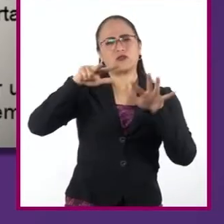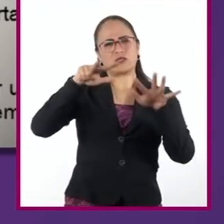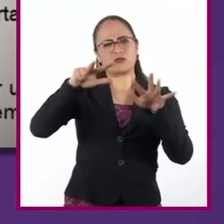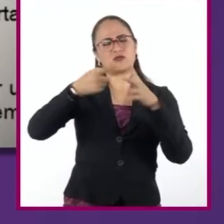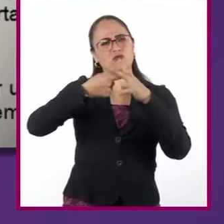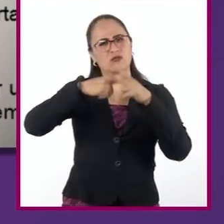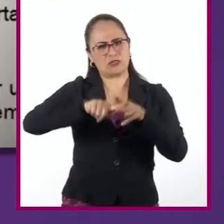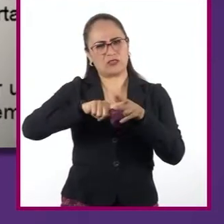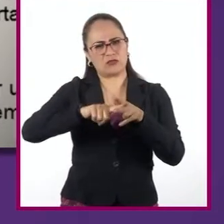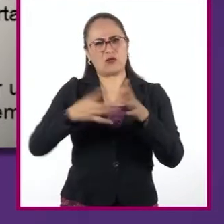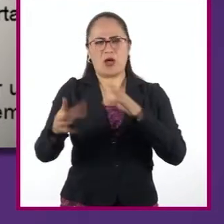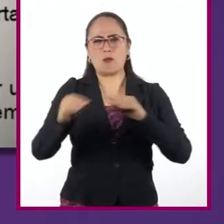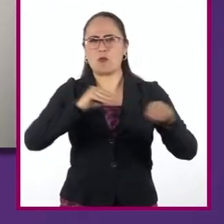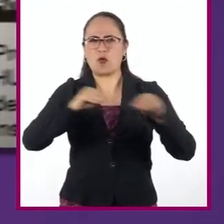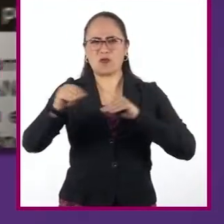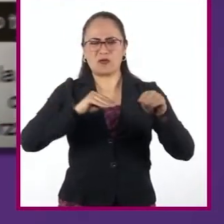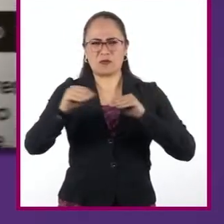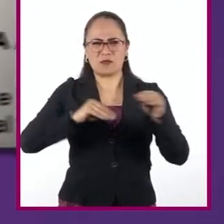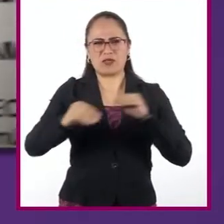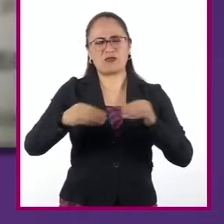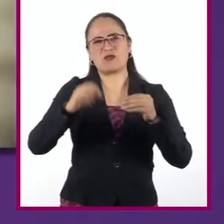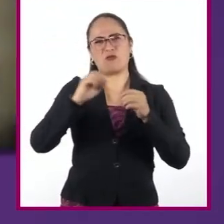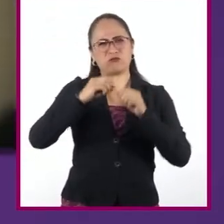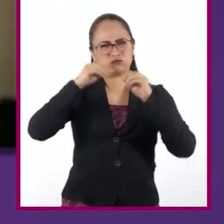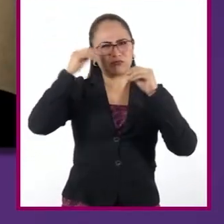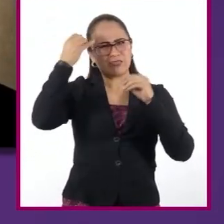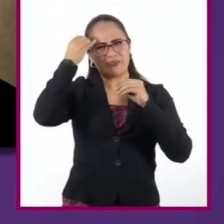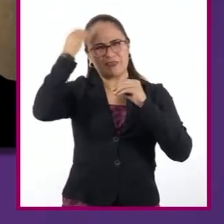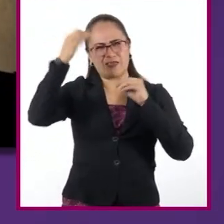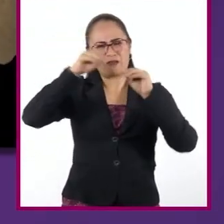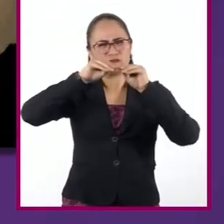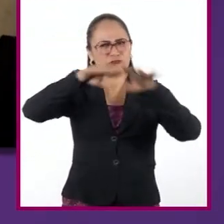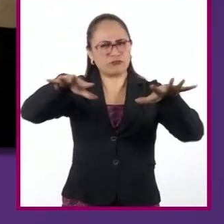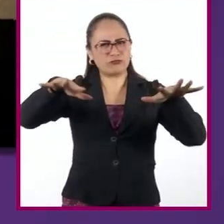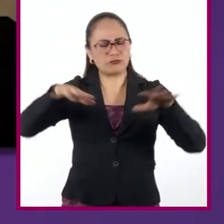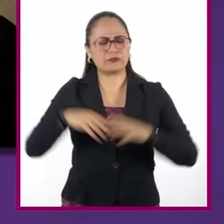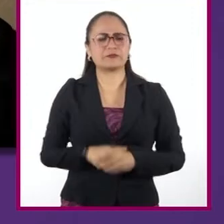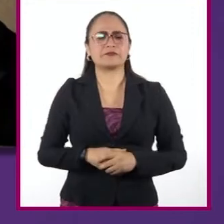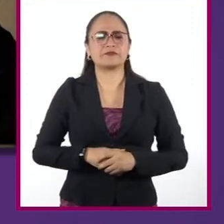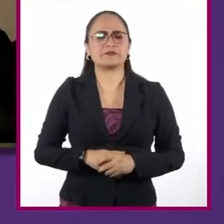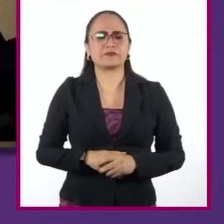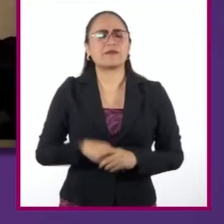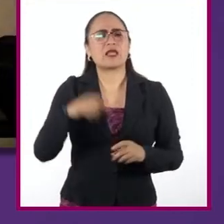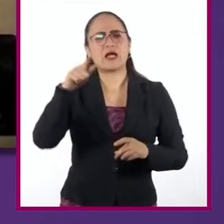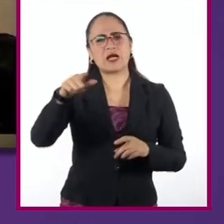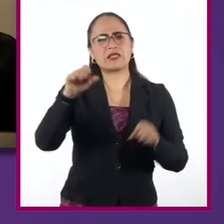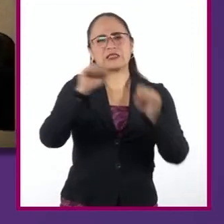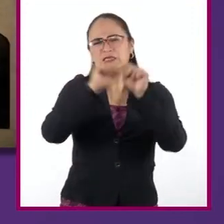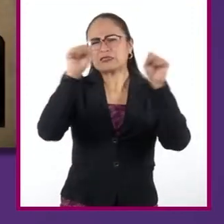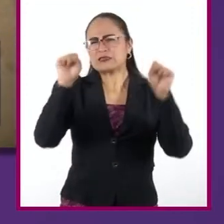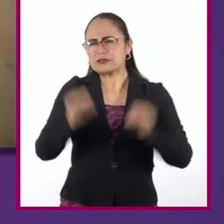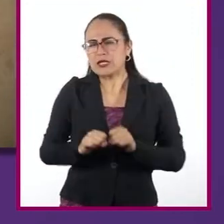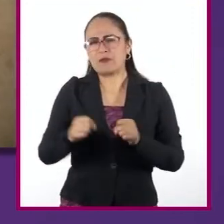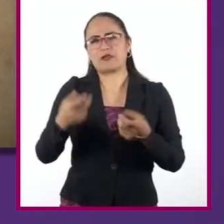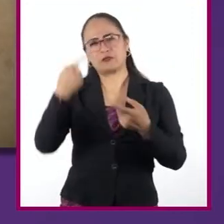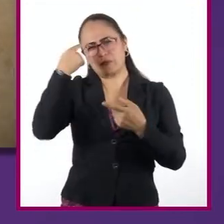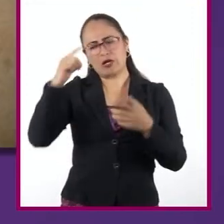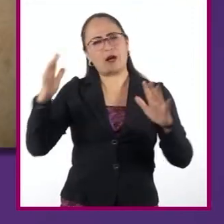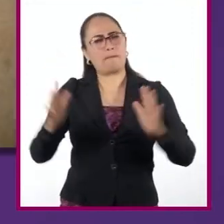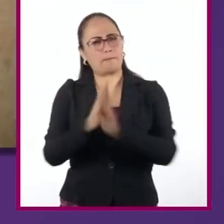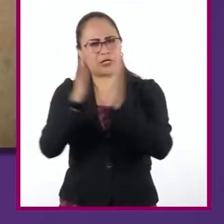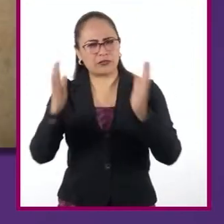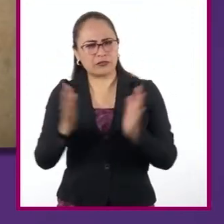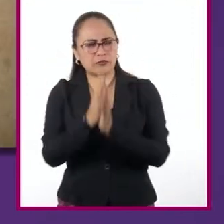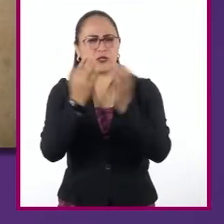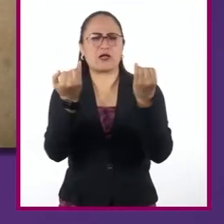la época o movimiento de la Ilustración. Al mismo tiempo que construían sistemas democráticos, las leyes